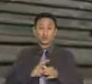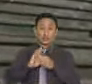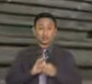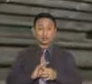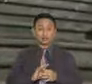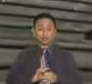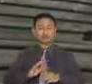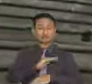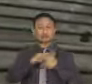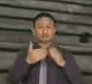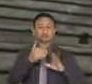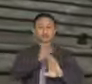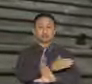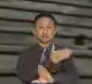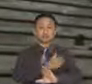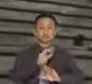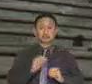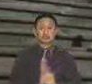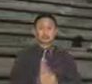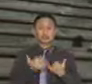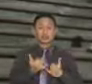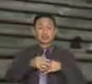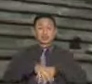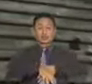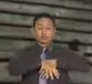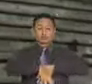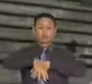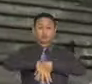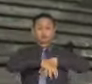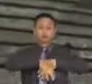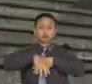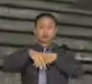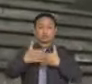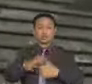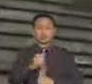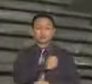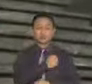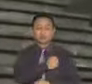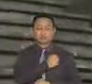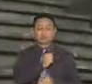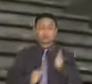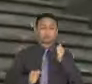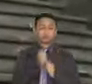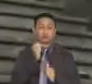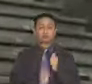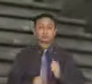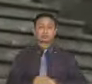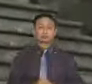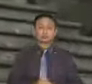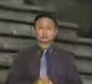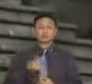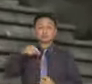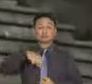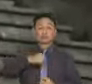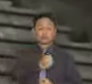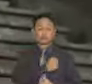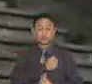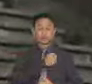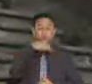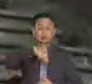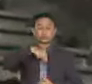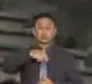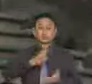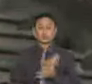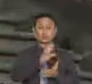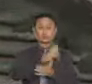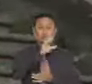todas las canciones y esta marcha que hacen tradicional a la banda del Mejía Esta es parte de la historia de esta